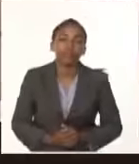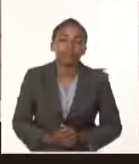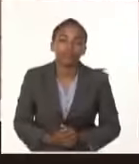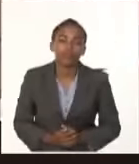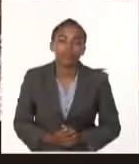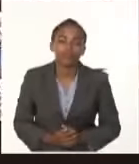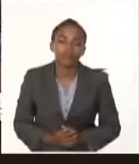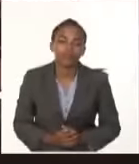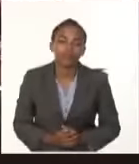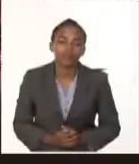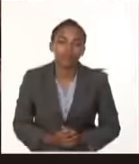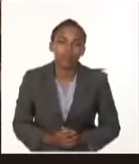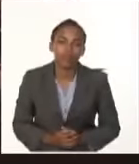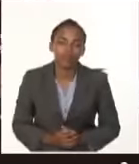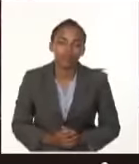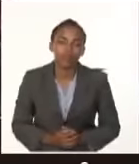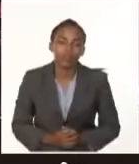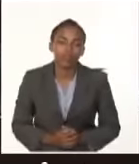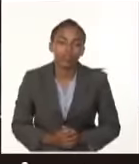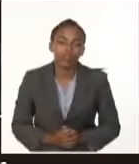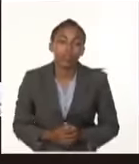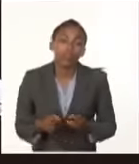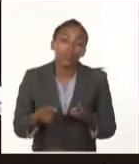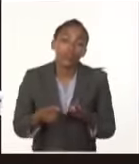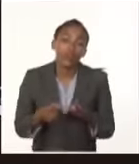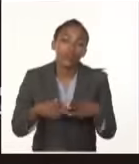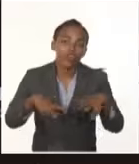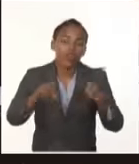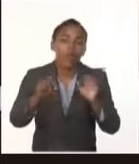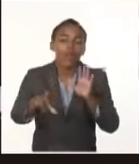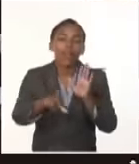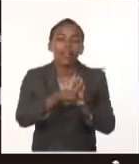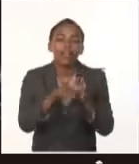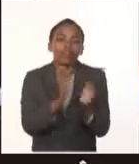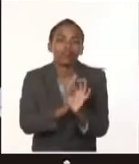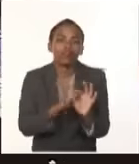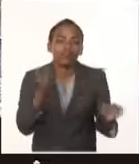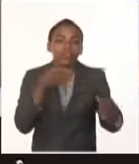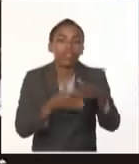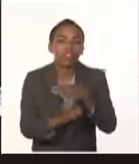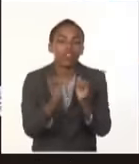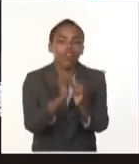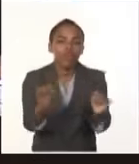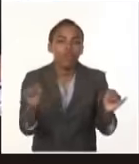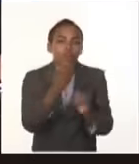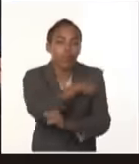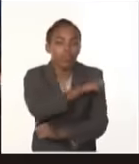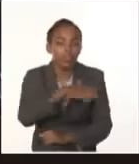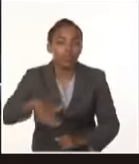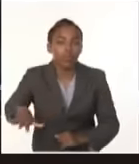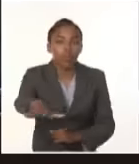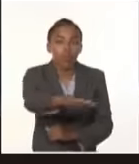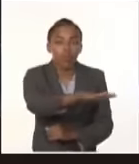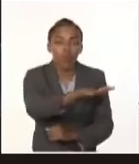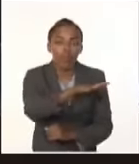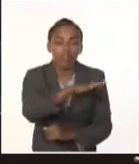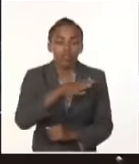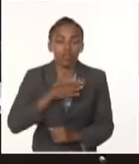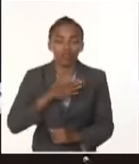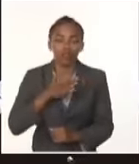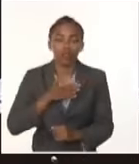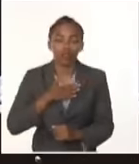los funcionarios. O la novedosa ley de transparencia y acceso a la información pública coherente con los